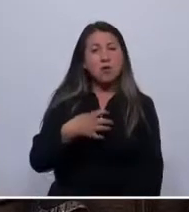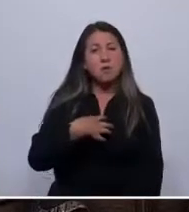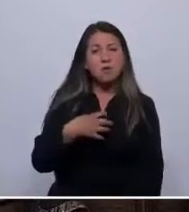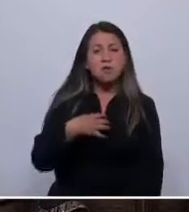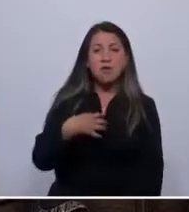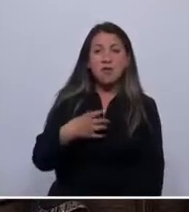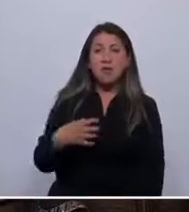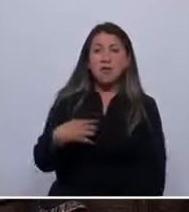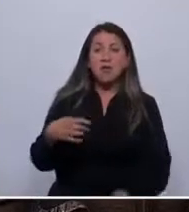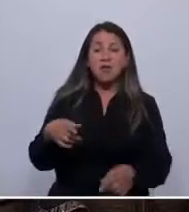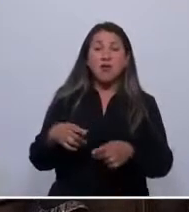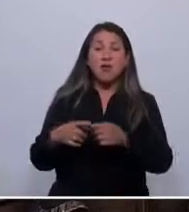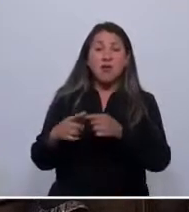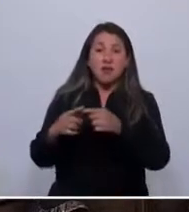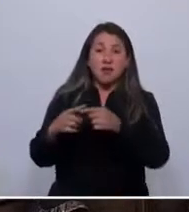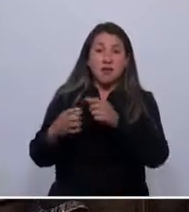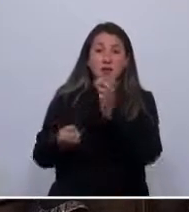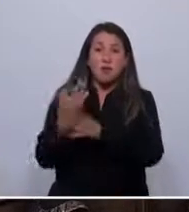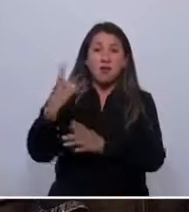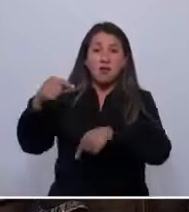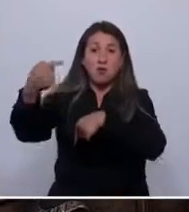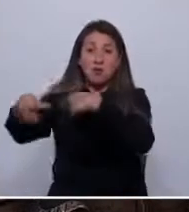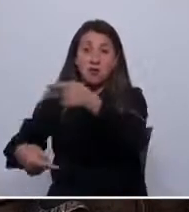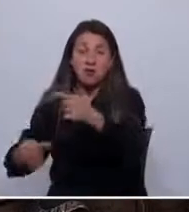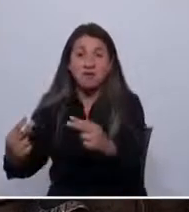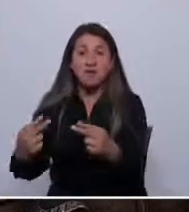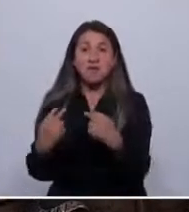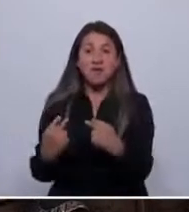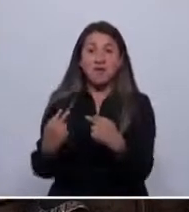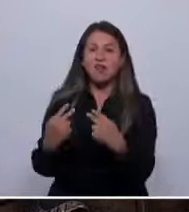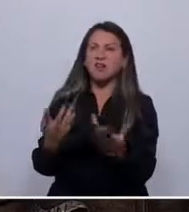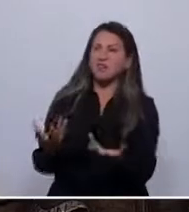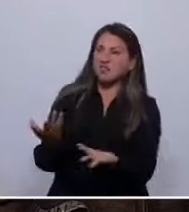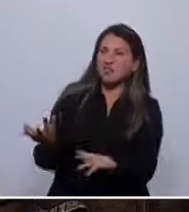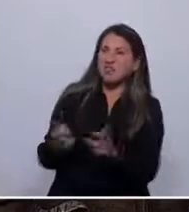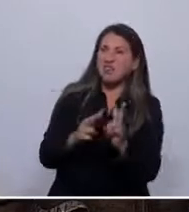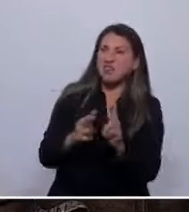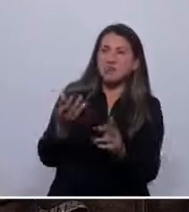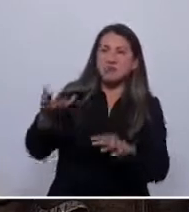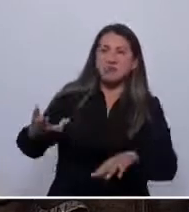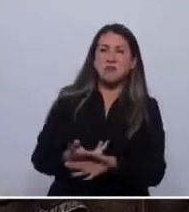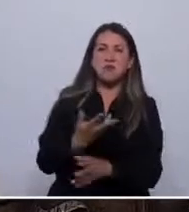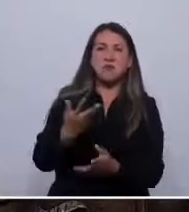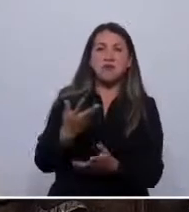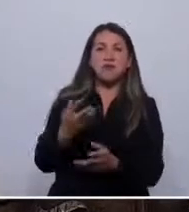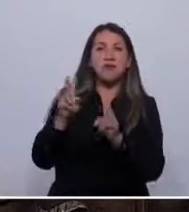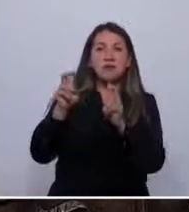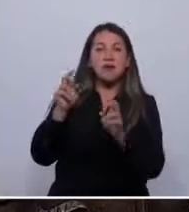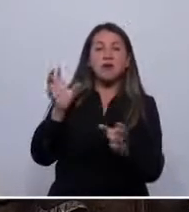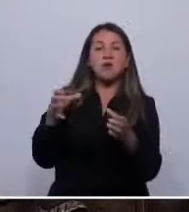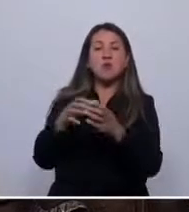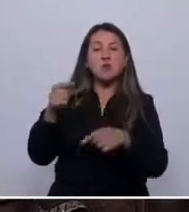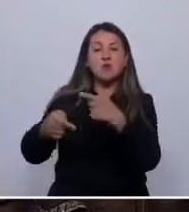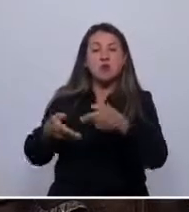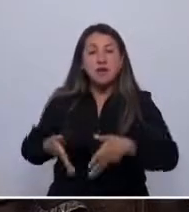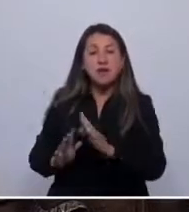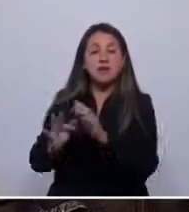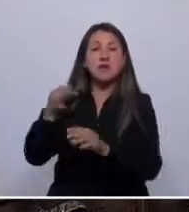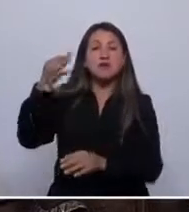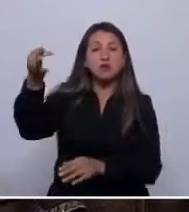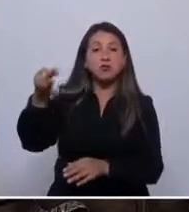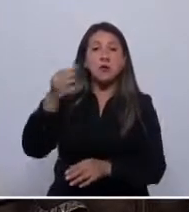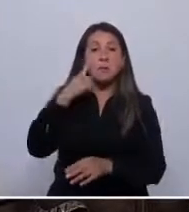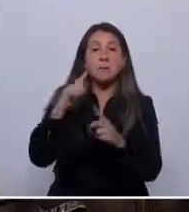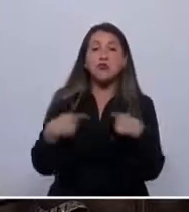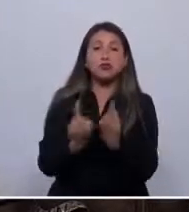mis contemporáneos, no por no estar a la altura de una visión social futura, ya que esta constitución